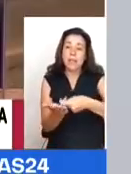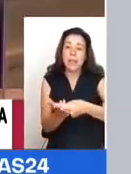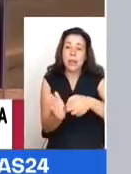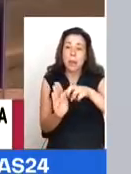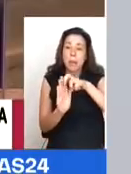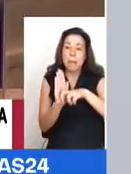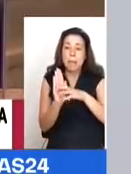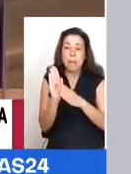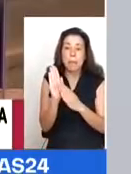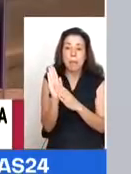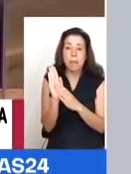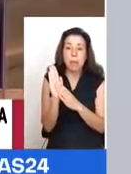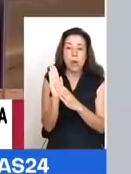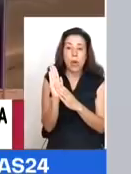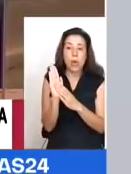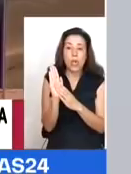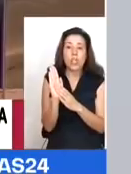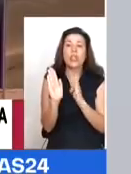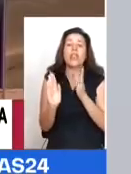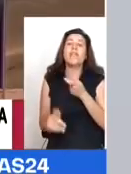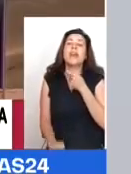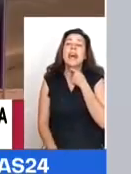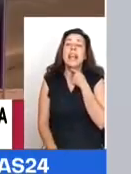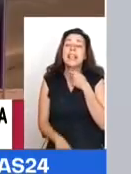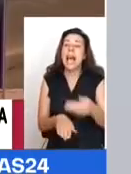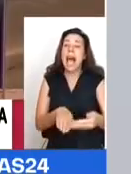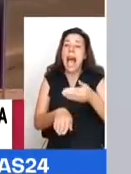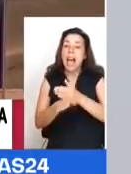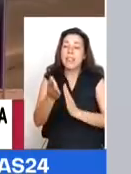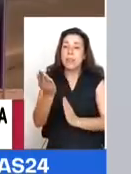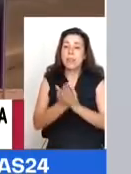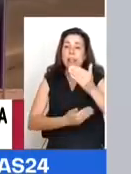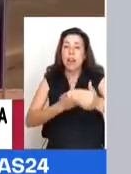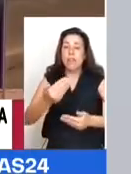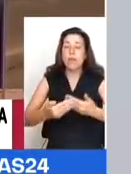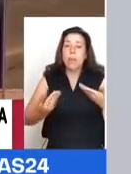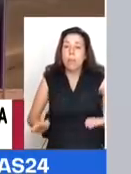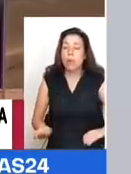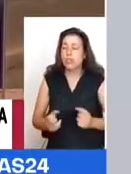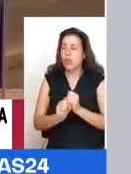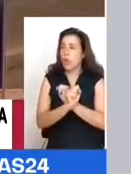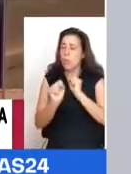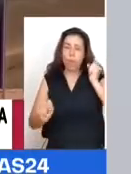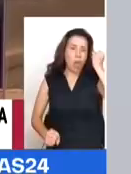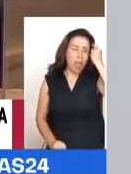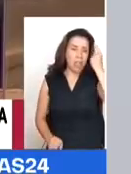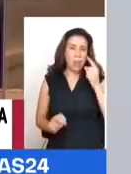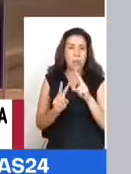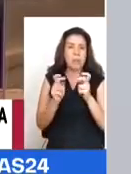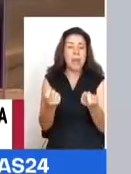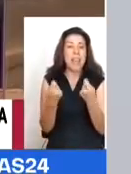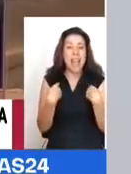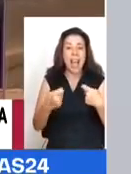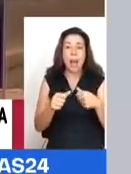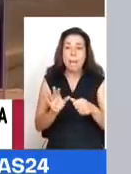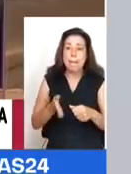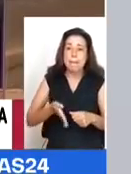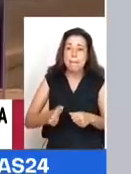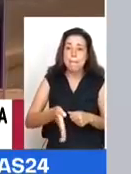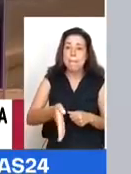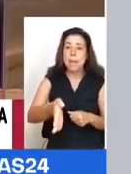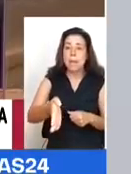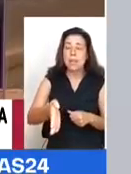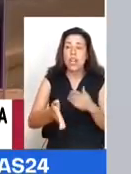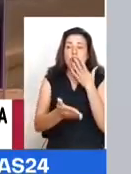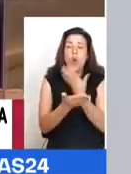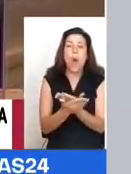aprobar es que sea un impedimento el adquirir la pensión garantizada universal, el hecho de tener beneficios por reparación, por